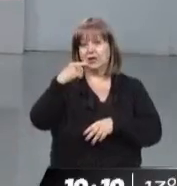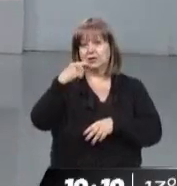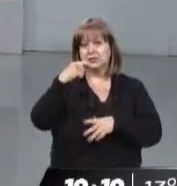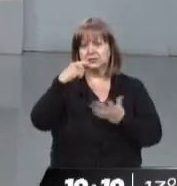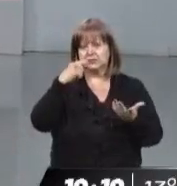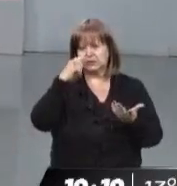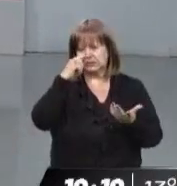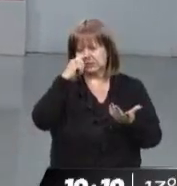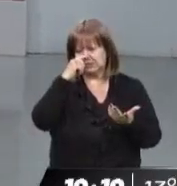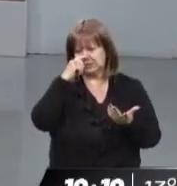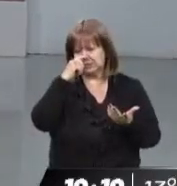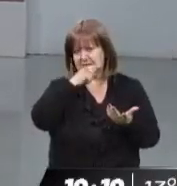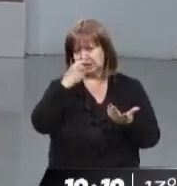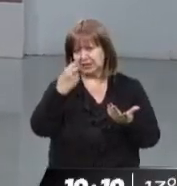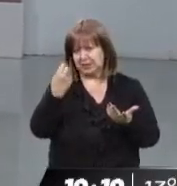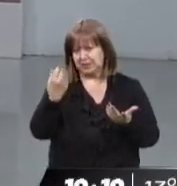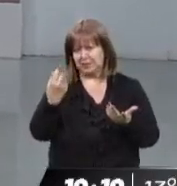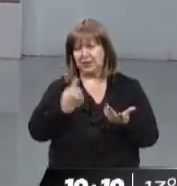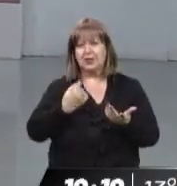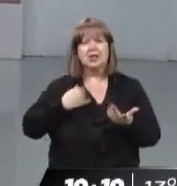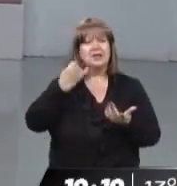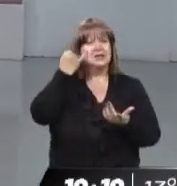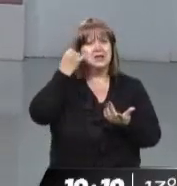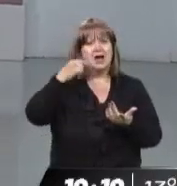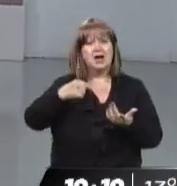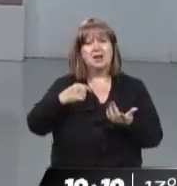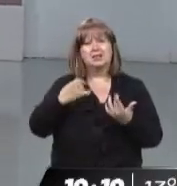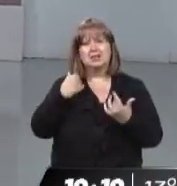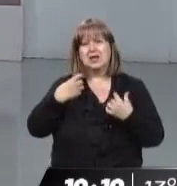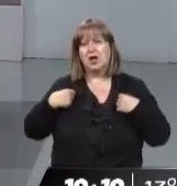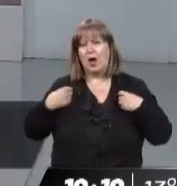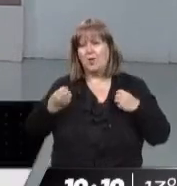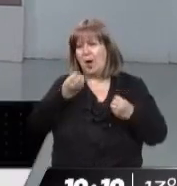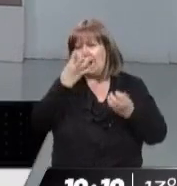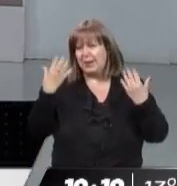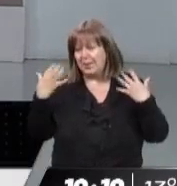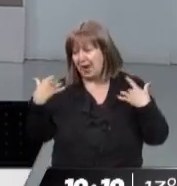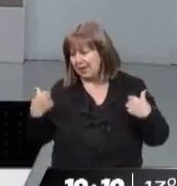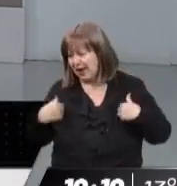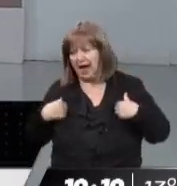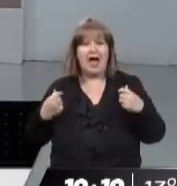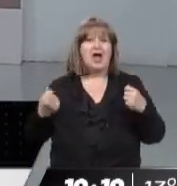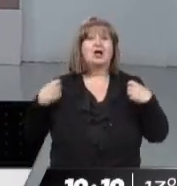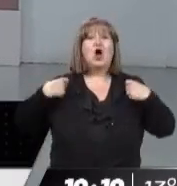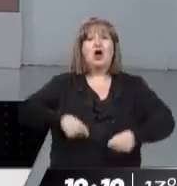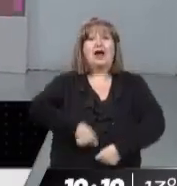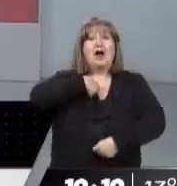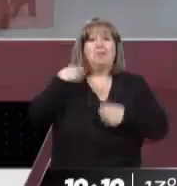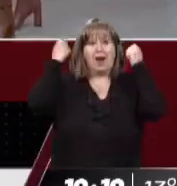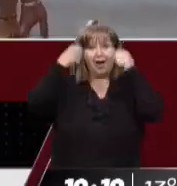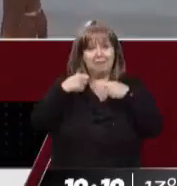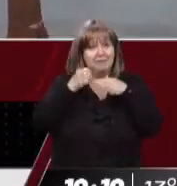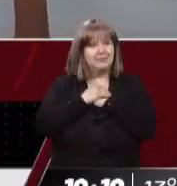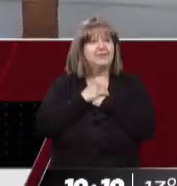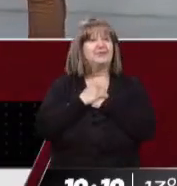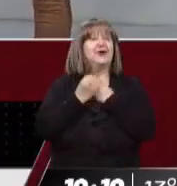este móvil que vamos a presentar se llama Primavera con Campera. Con Campera, sí, muy señor. Bien. Y el señor Julián Chavar está del otro lado, pasando